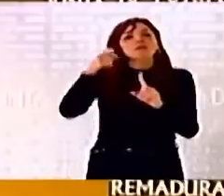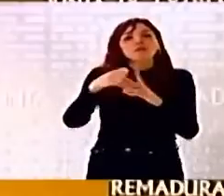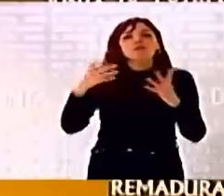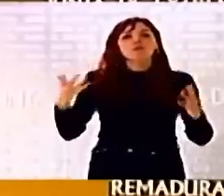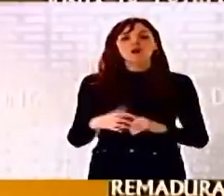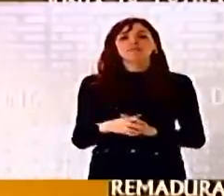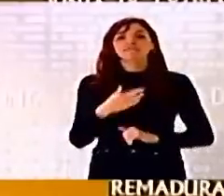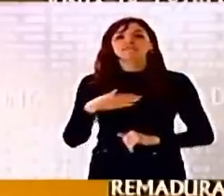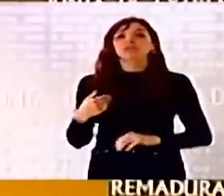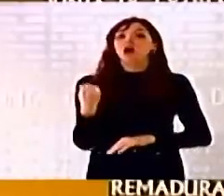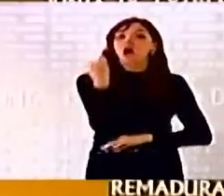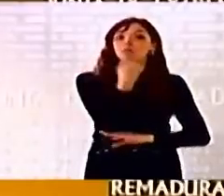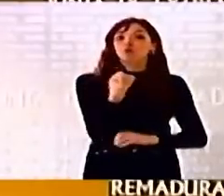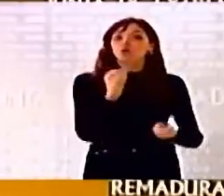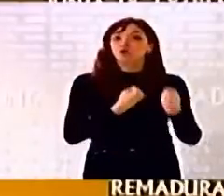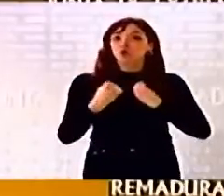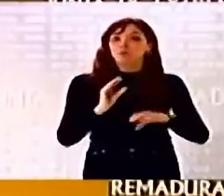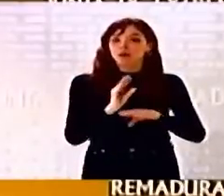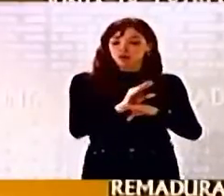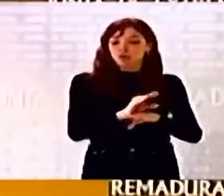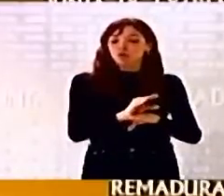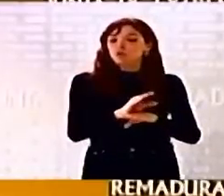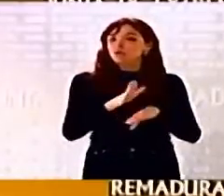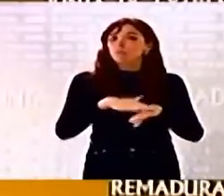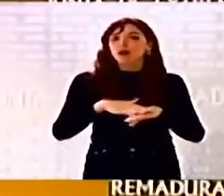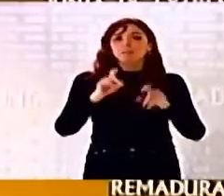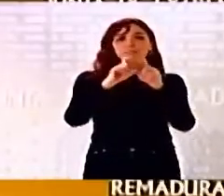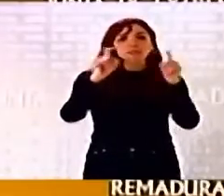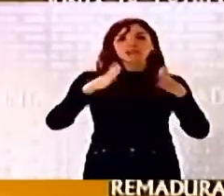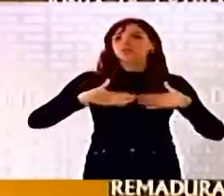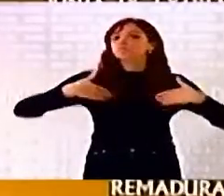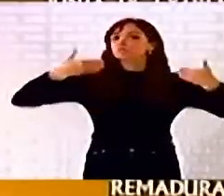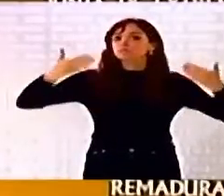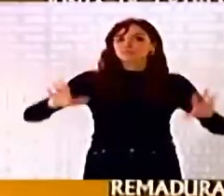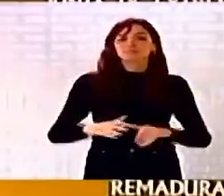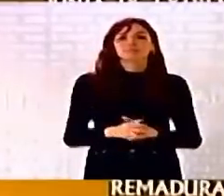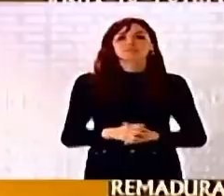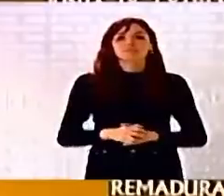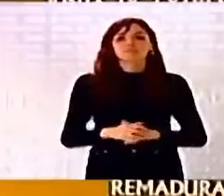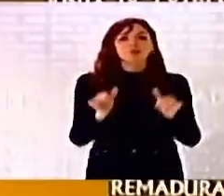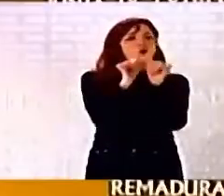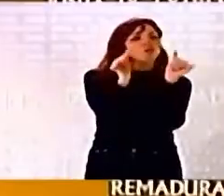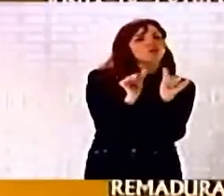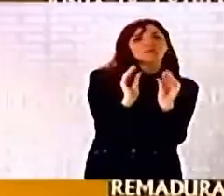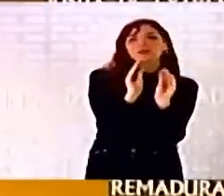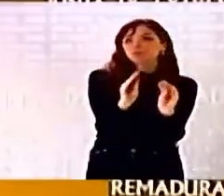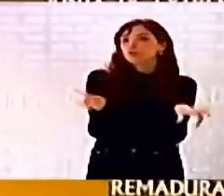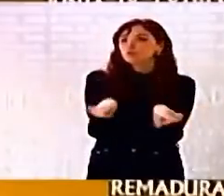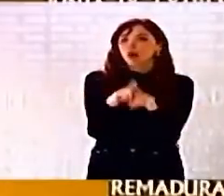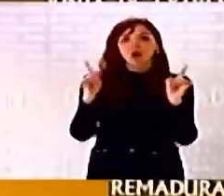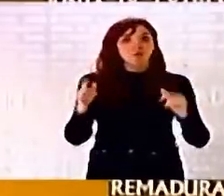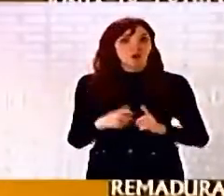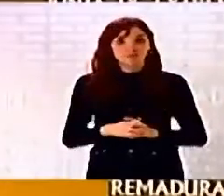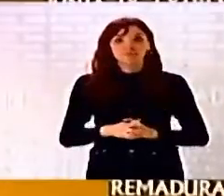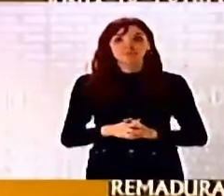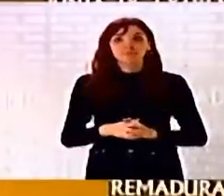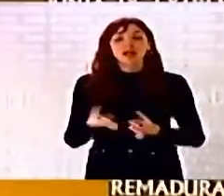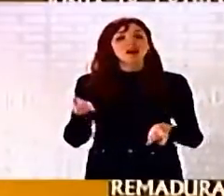apoyo económico para todo tipo de empresas, independientemente de su forma jurídica, y cuya